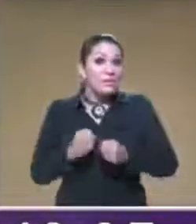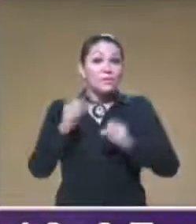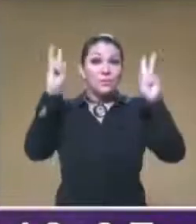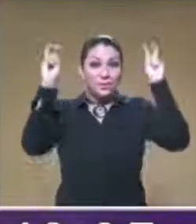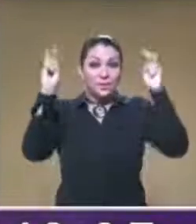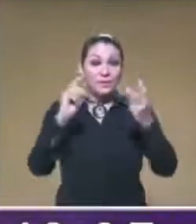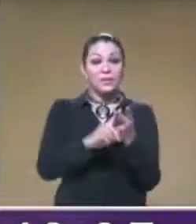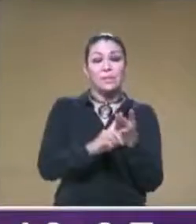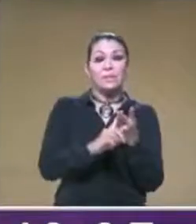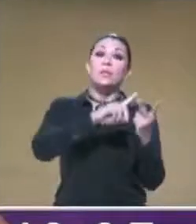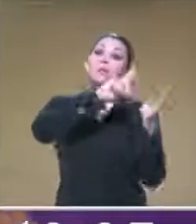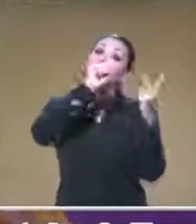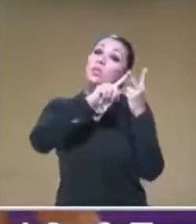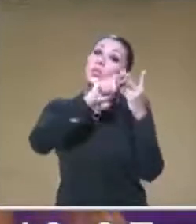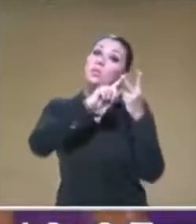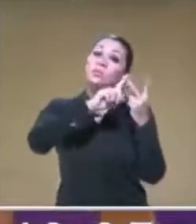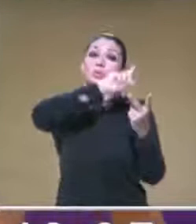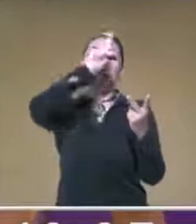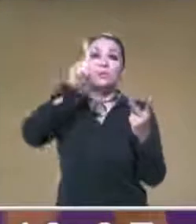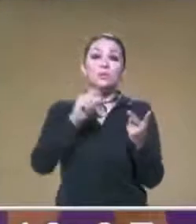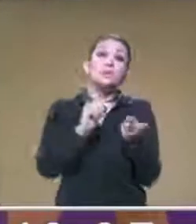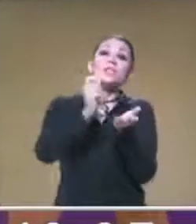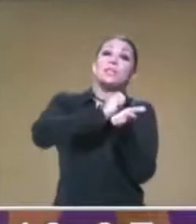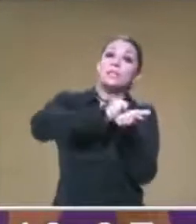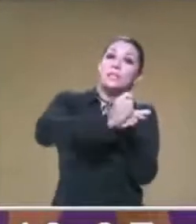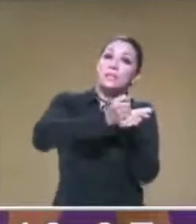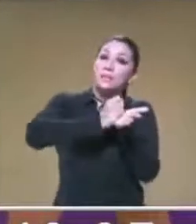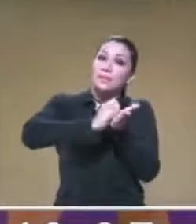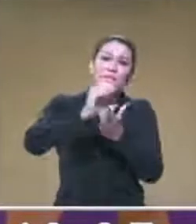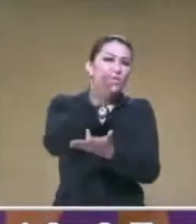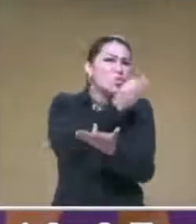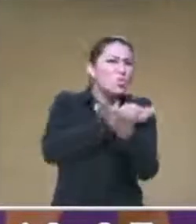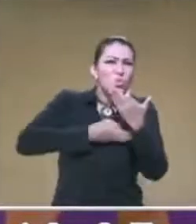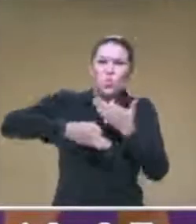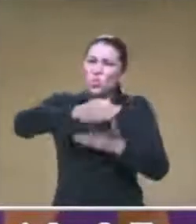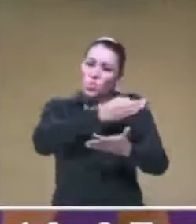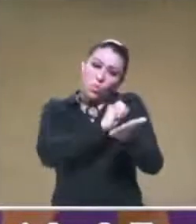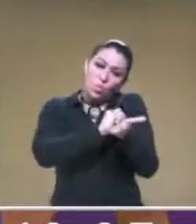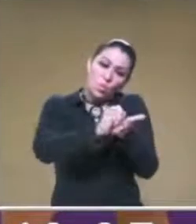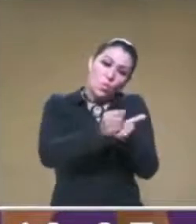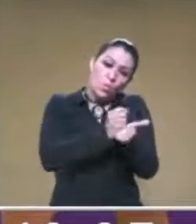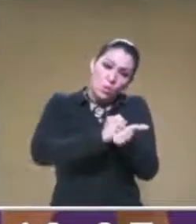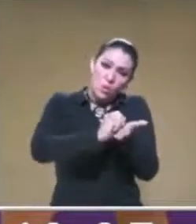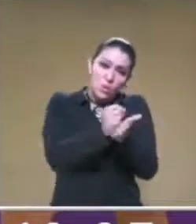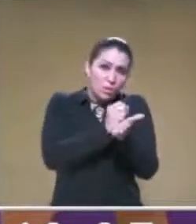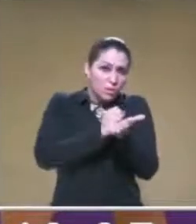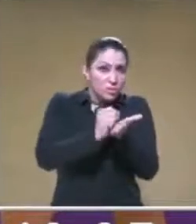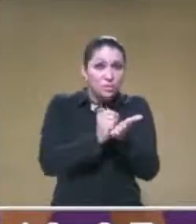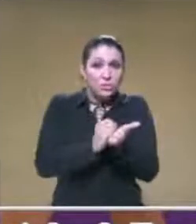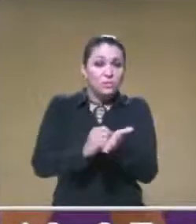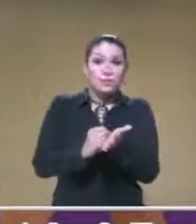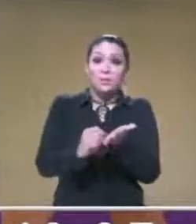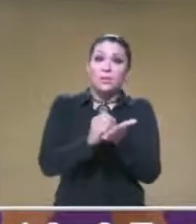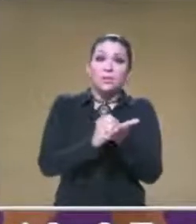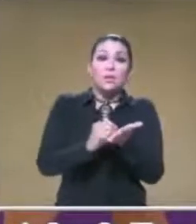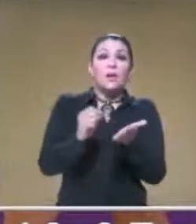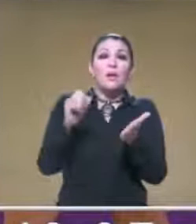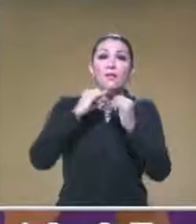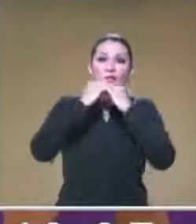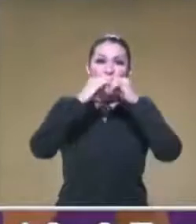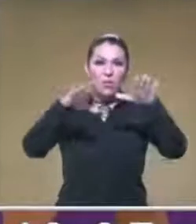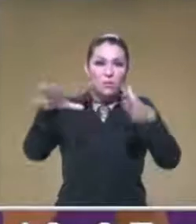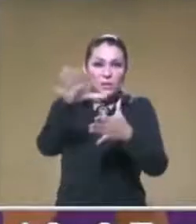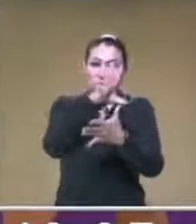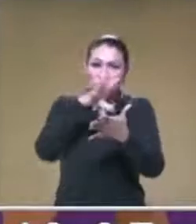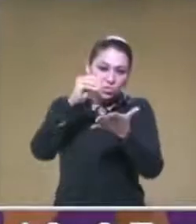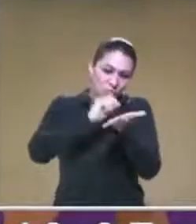registrar la entrevista. ¿Para qué te sirve registrarla? Pues para tener toda la información necesaria de una manera escrita,